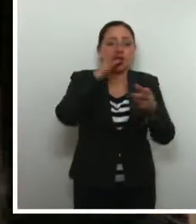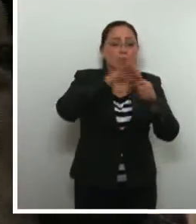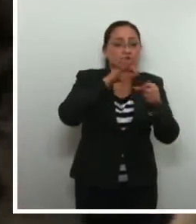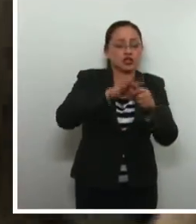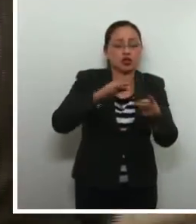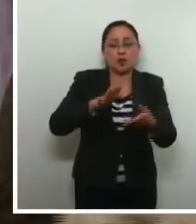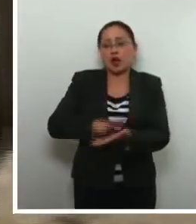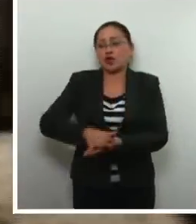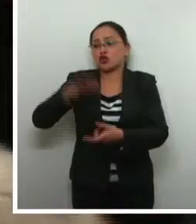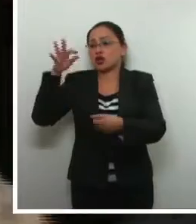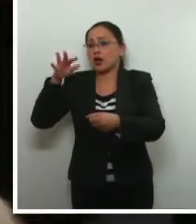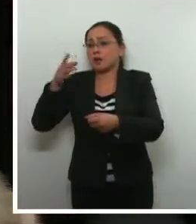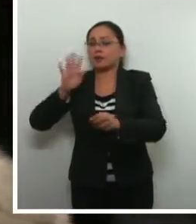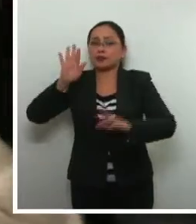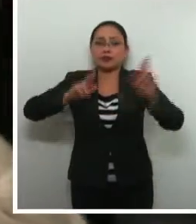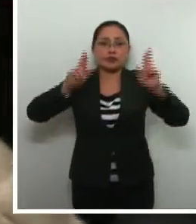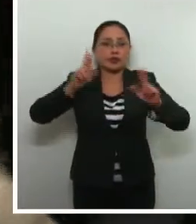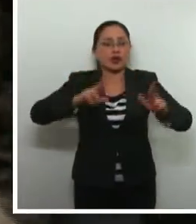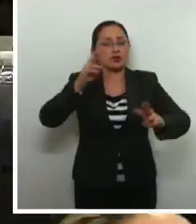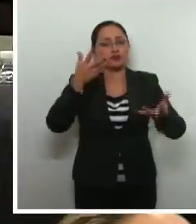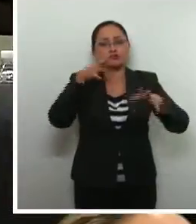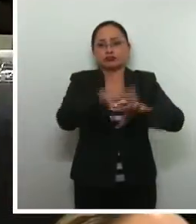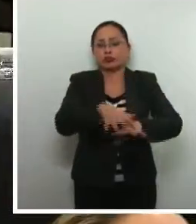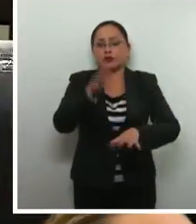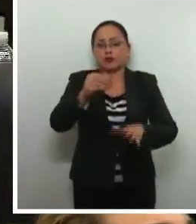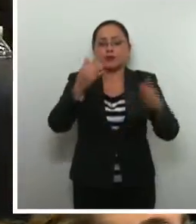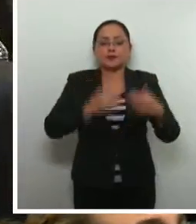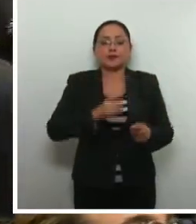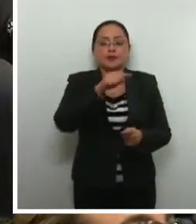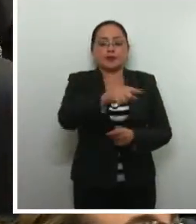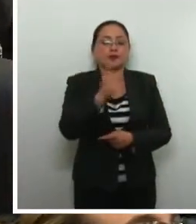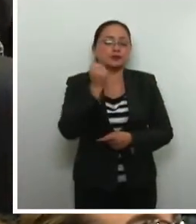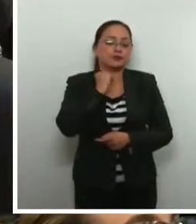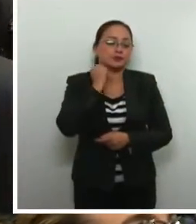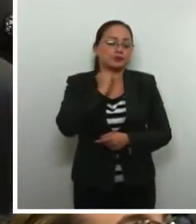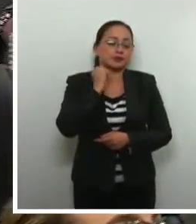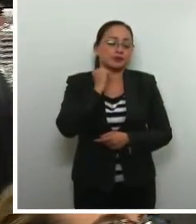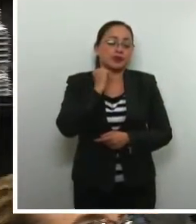simple. Diputado Santiago Krill, por favor.